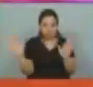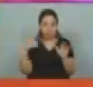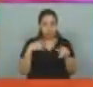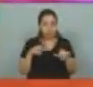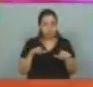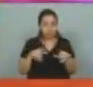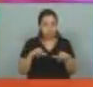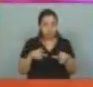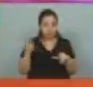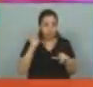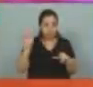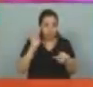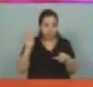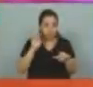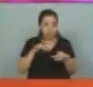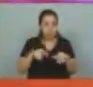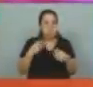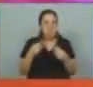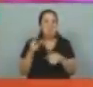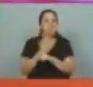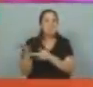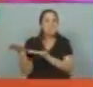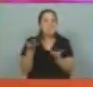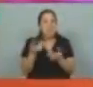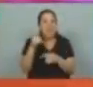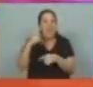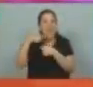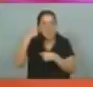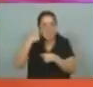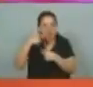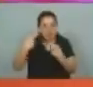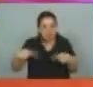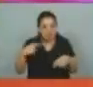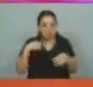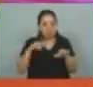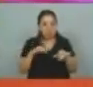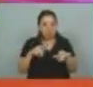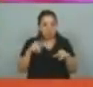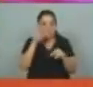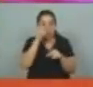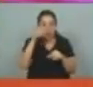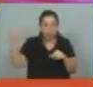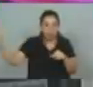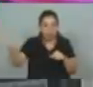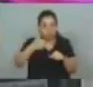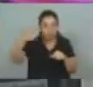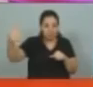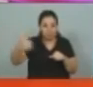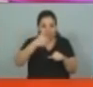tocar Revolucionario Chopin y cuando terminaba de tocar, esperaba unos segundos y todos los pájaros cantaban al mismo tiempo y en la misma